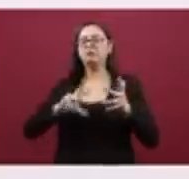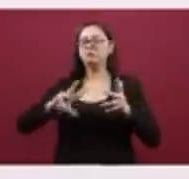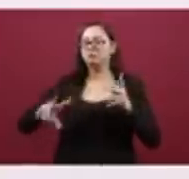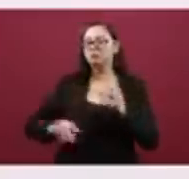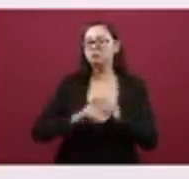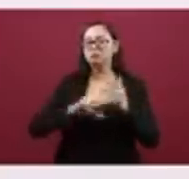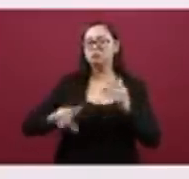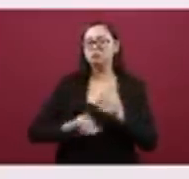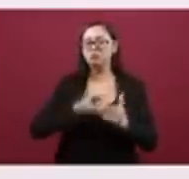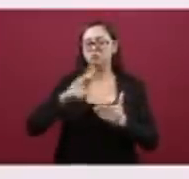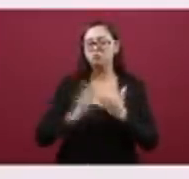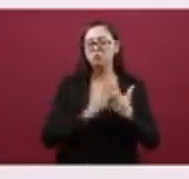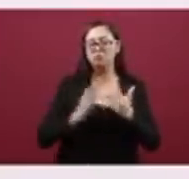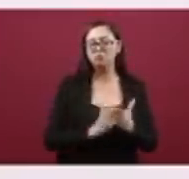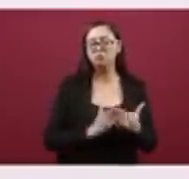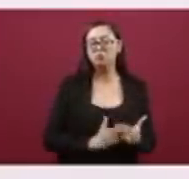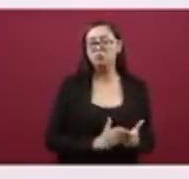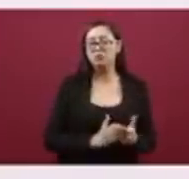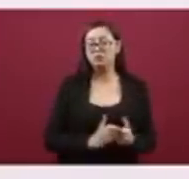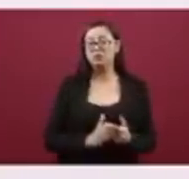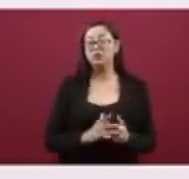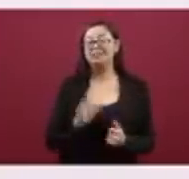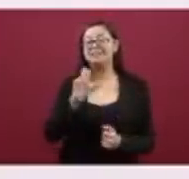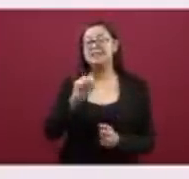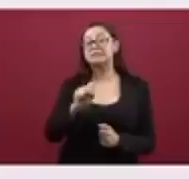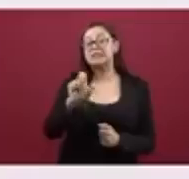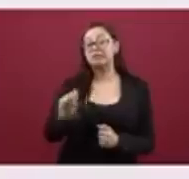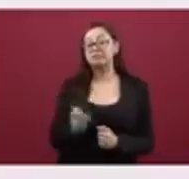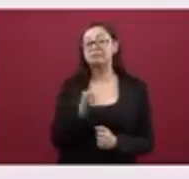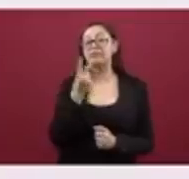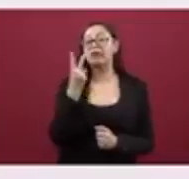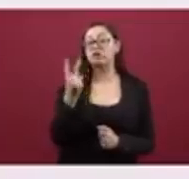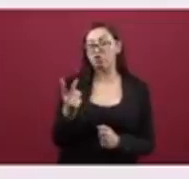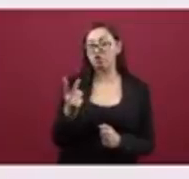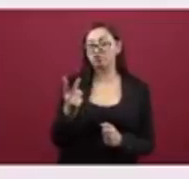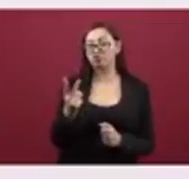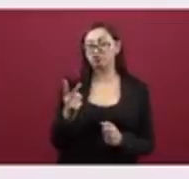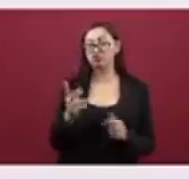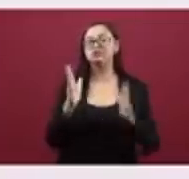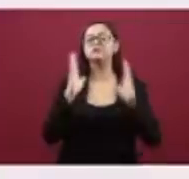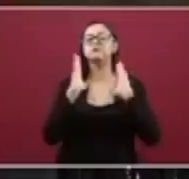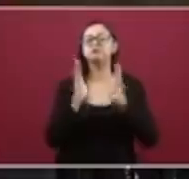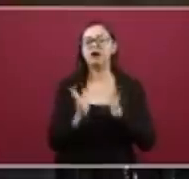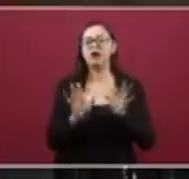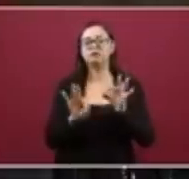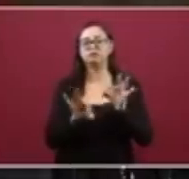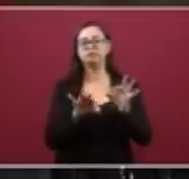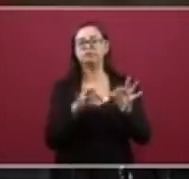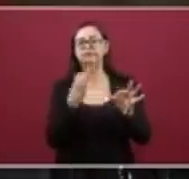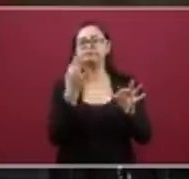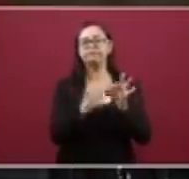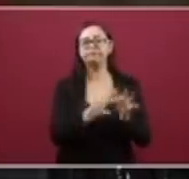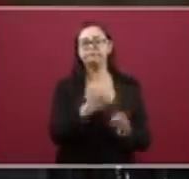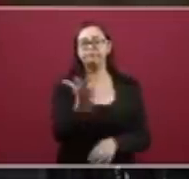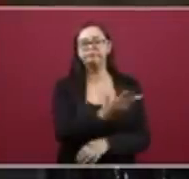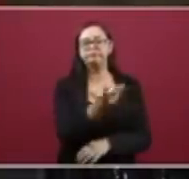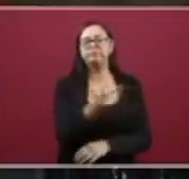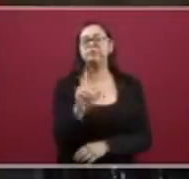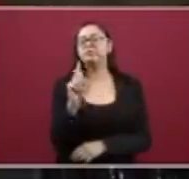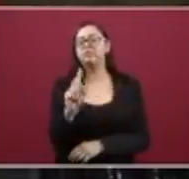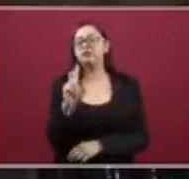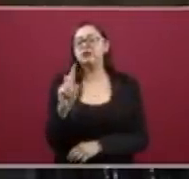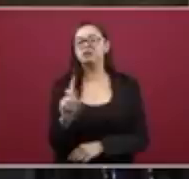ya 62 de esos 100 compromisos se han convertido en hechos y 38 están